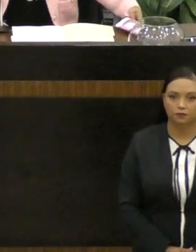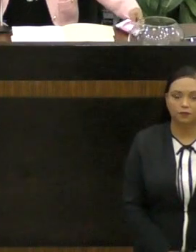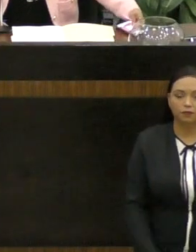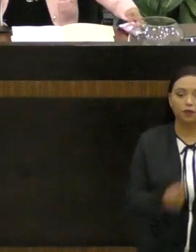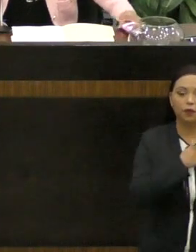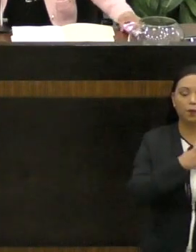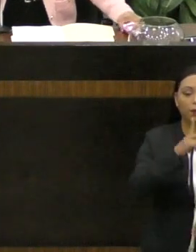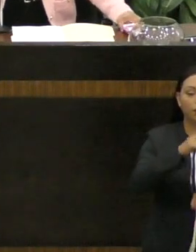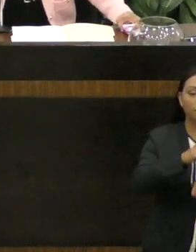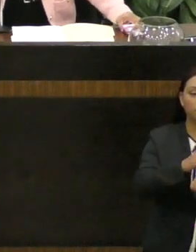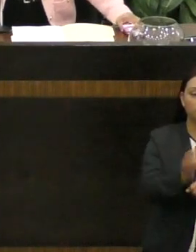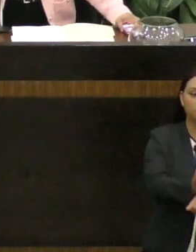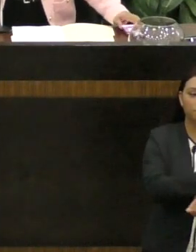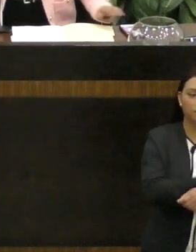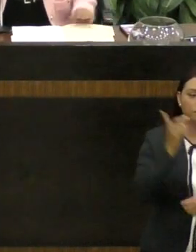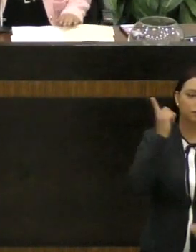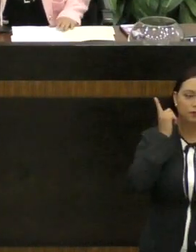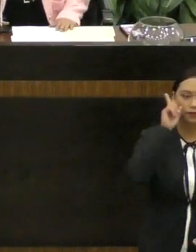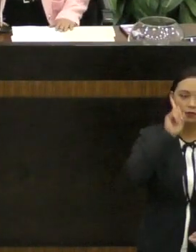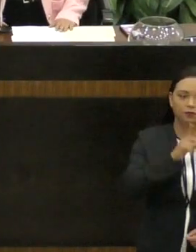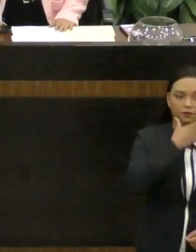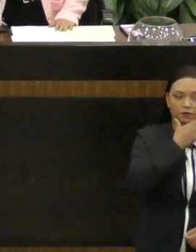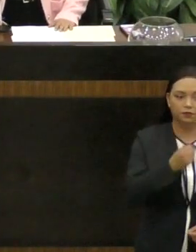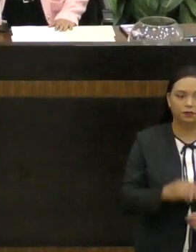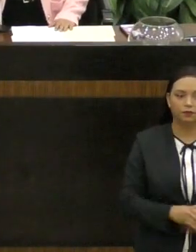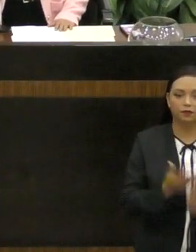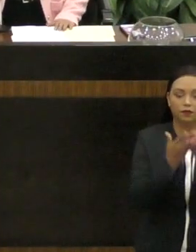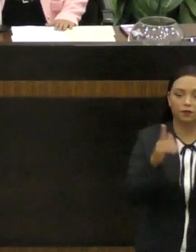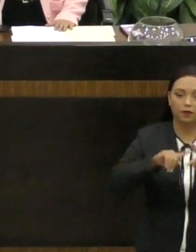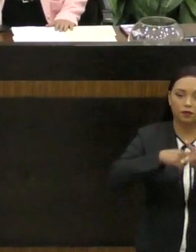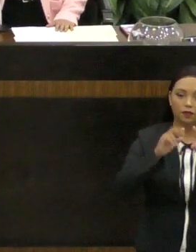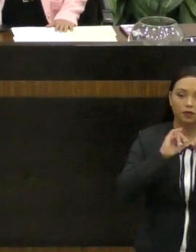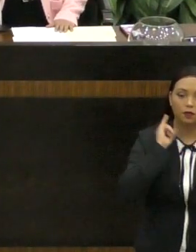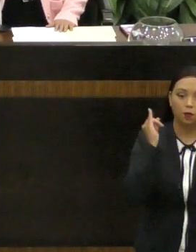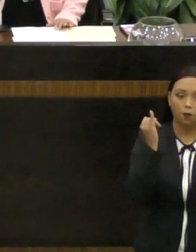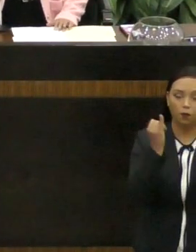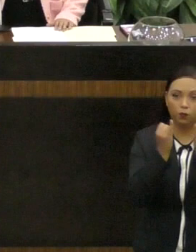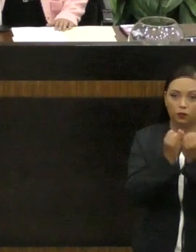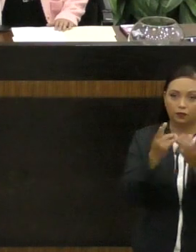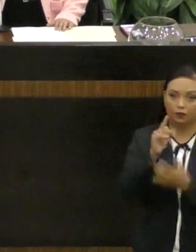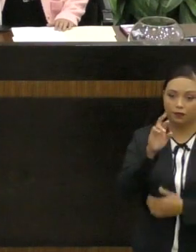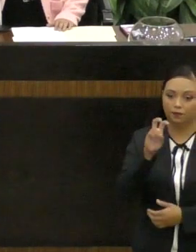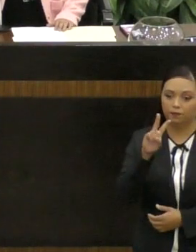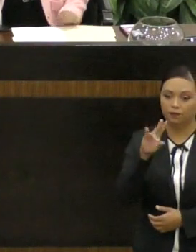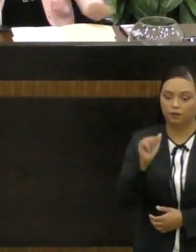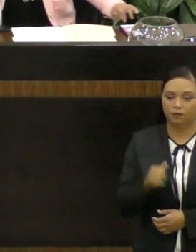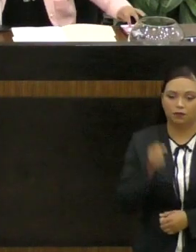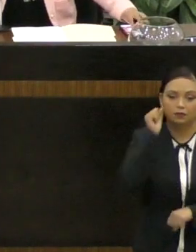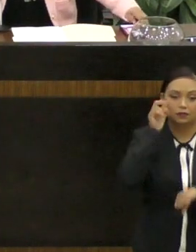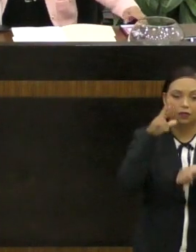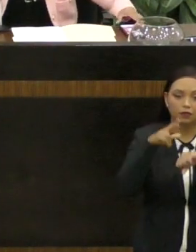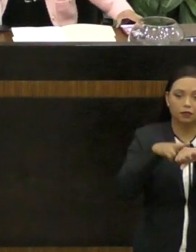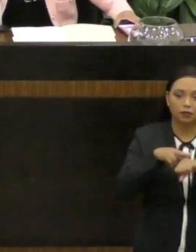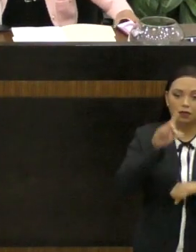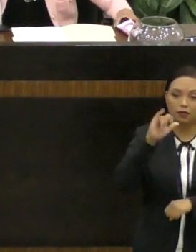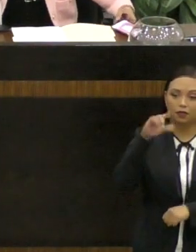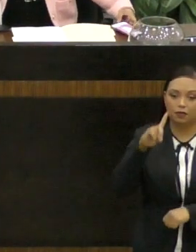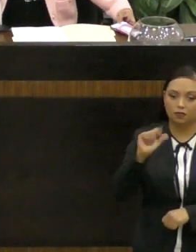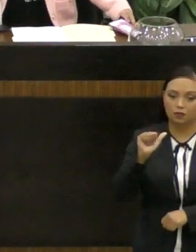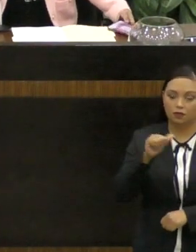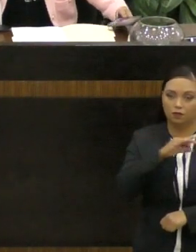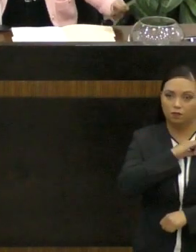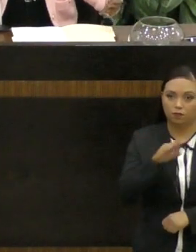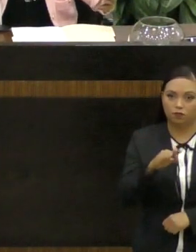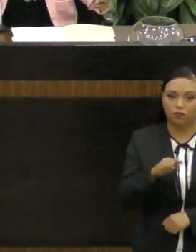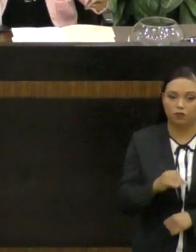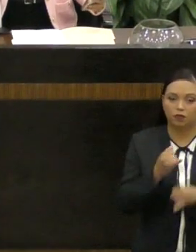Buenos días, compañeros diputados y compañeros diputados. Damos inicio a la junta previa para dar que solicito a la diputada secretaria Linda Andrea González